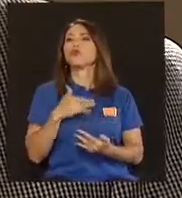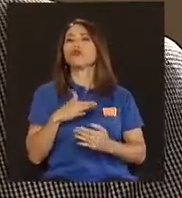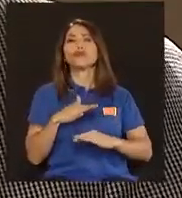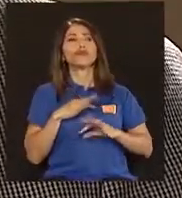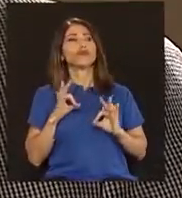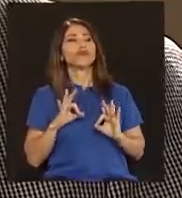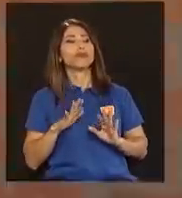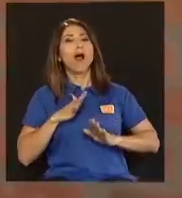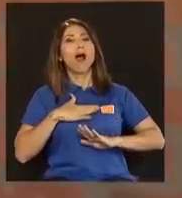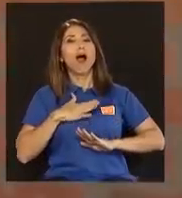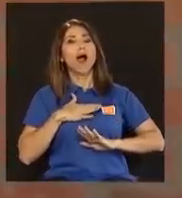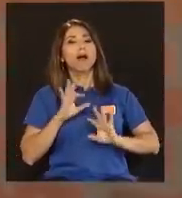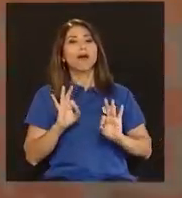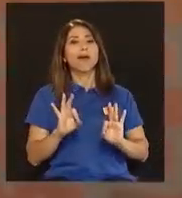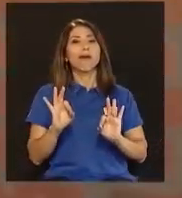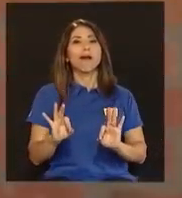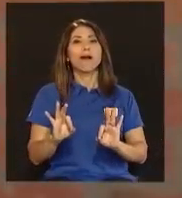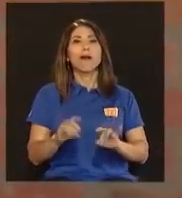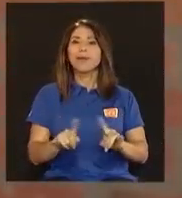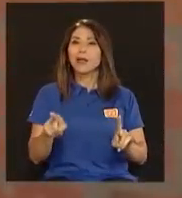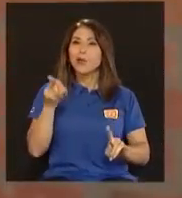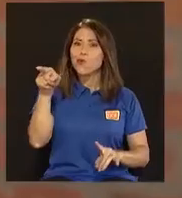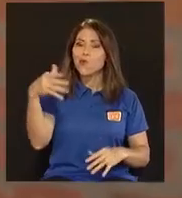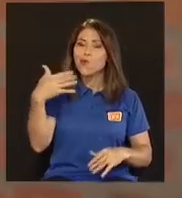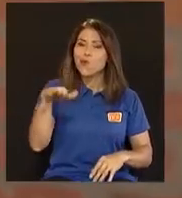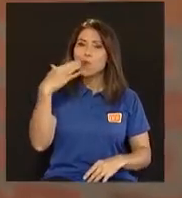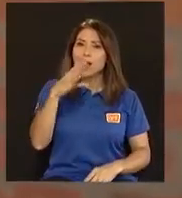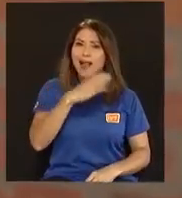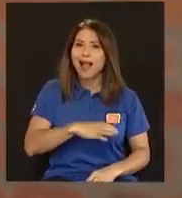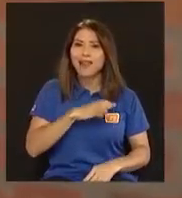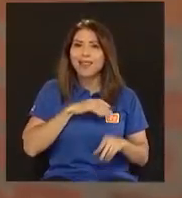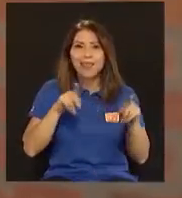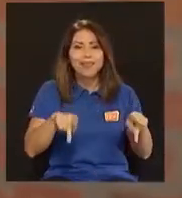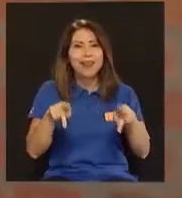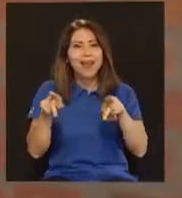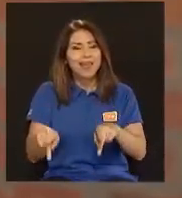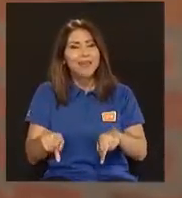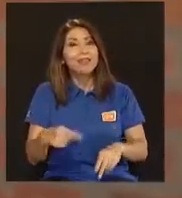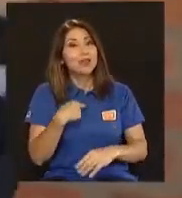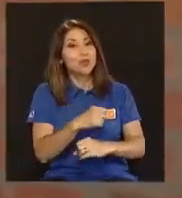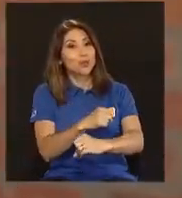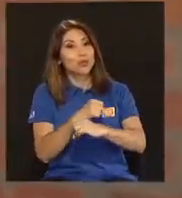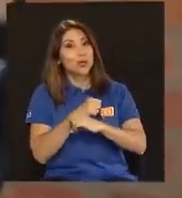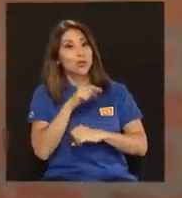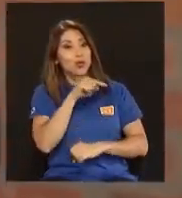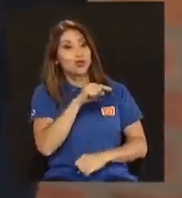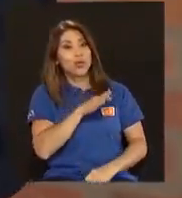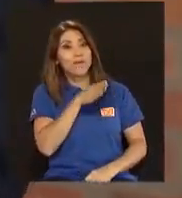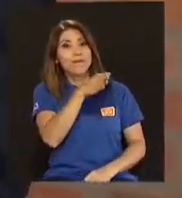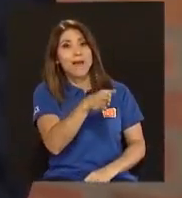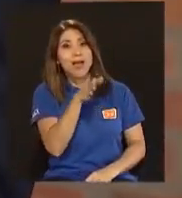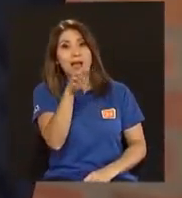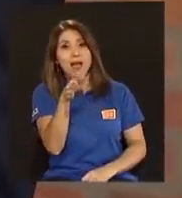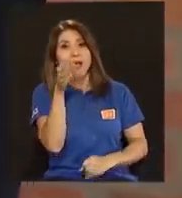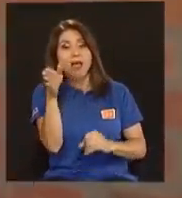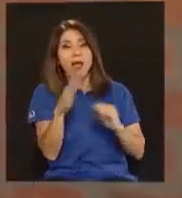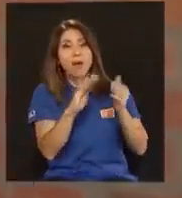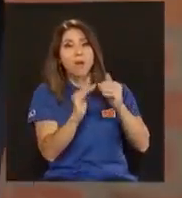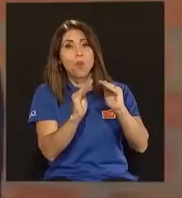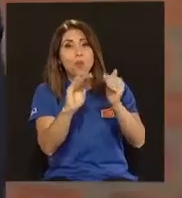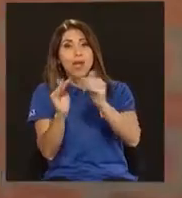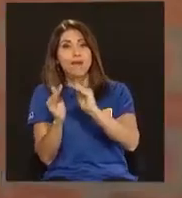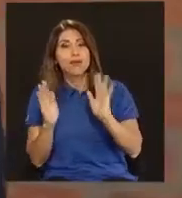la calidez de la gente. Esa es una, ¿verdad? Estoy seguro que en esos pueblos en los que llegas, si el tiempo te